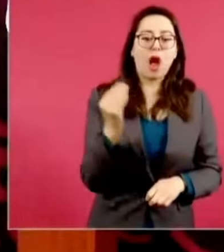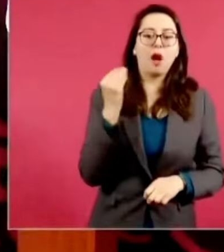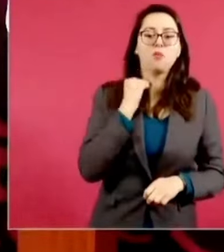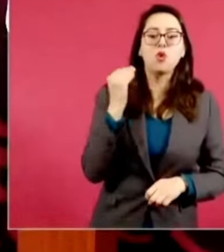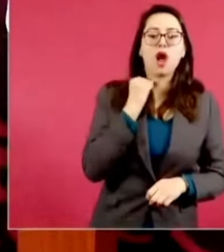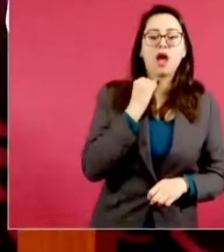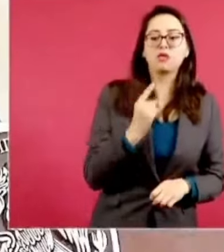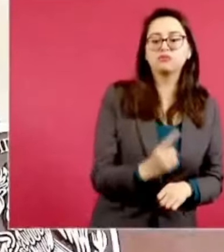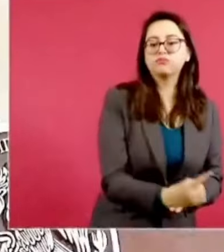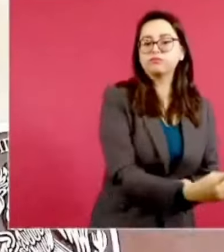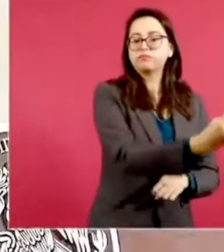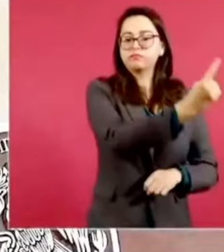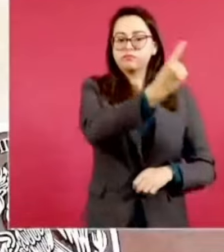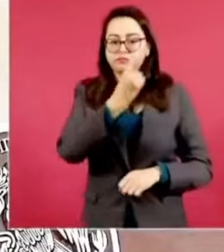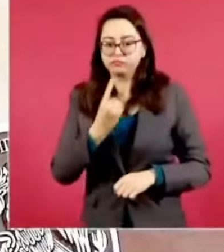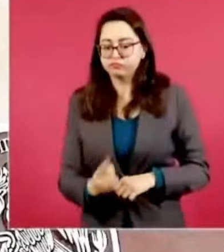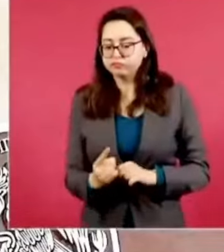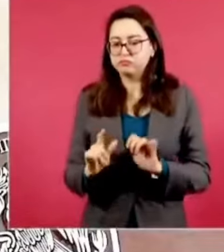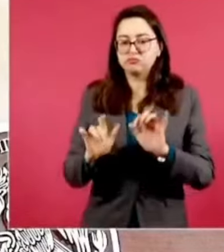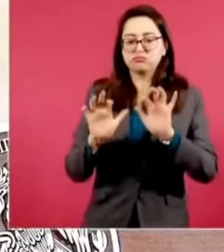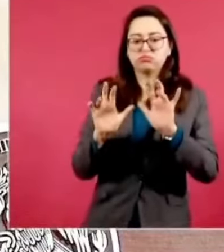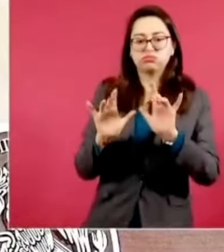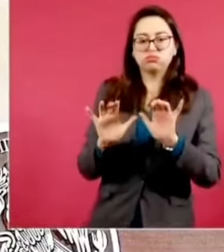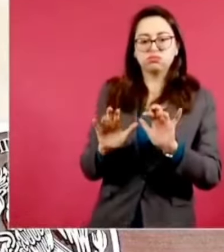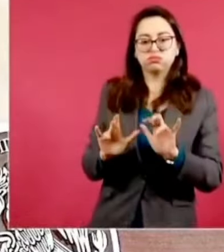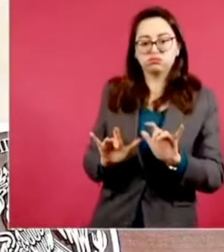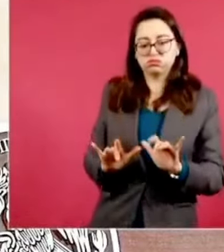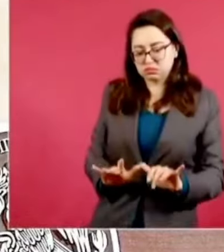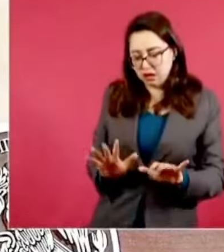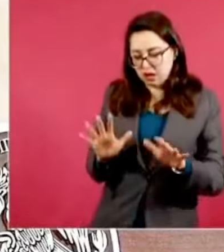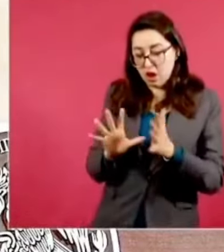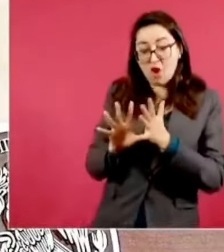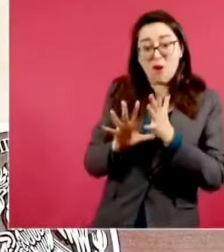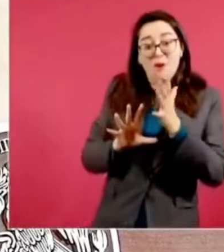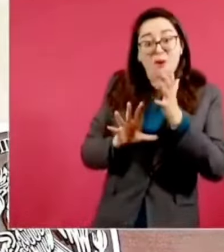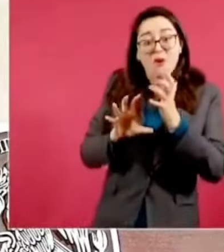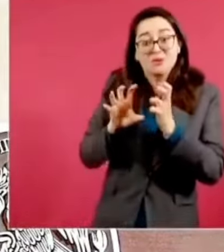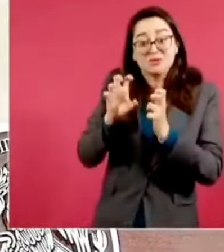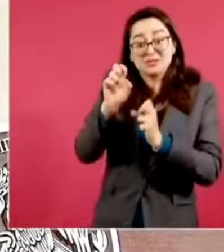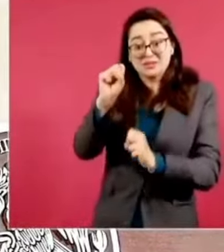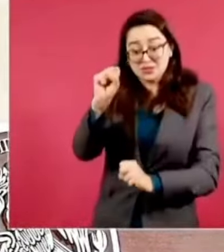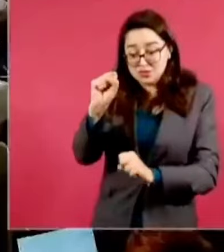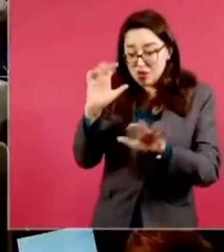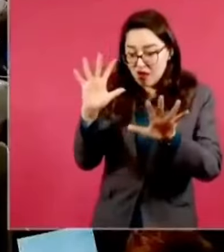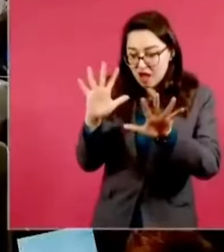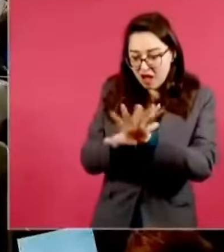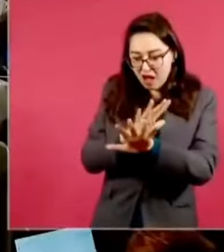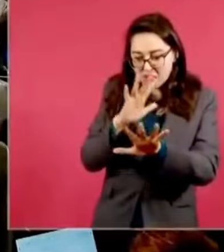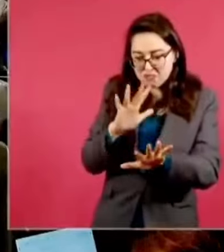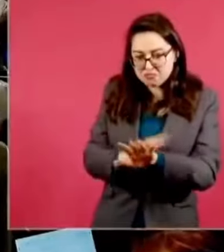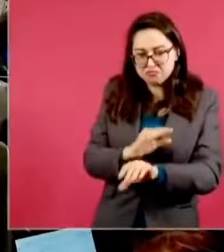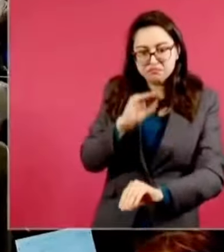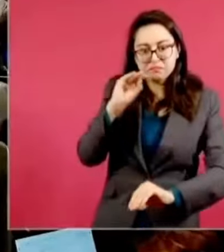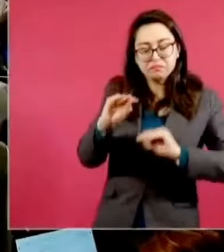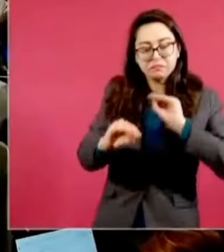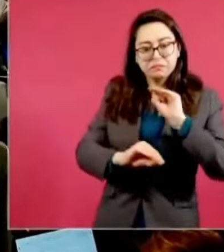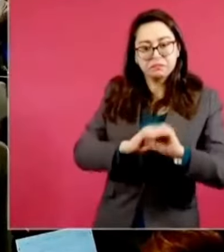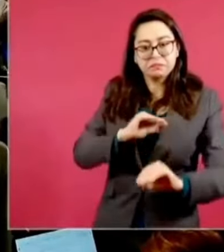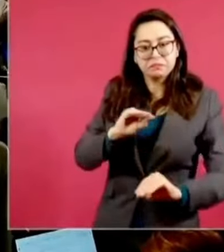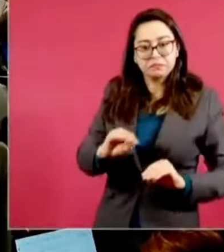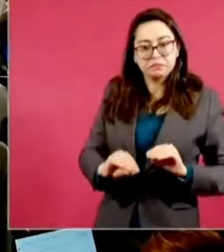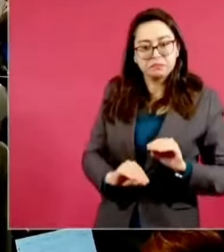para elaborar los artículos de la Constitución y los transitorios, porque plagaron,